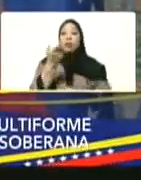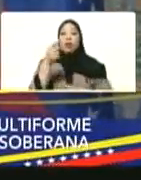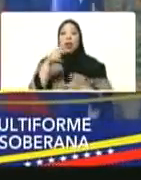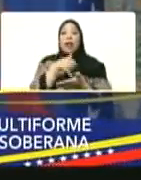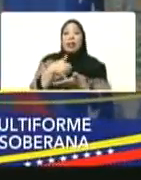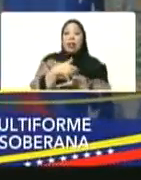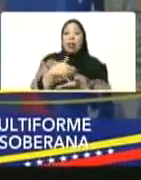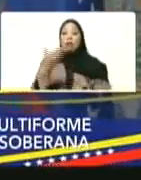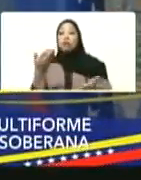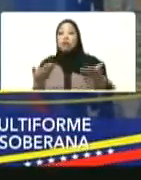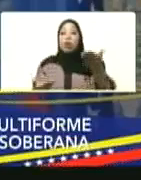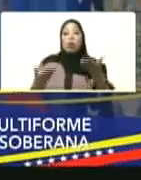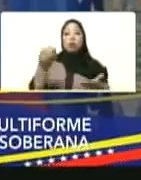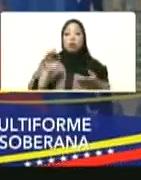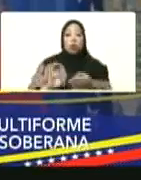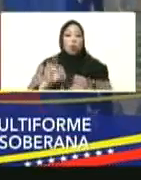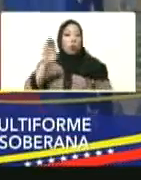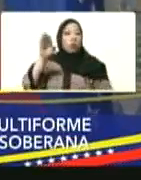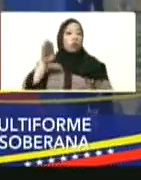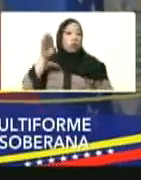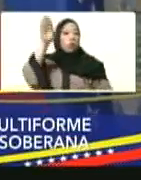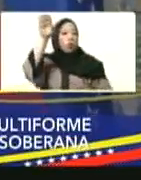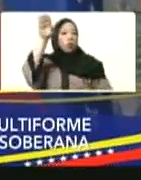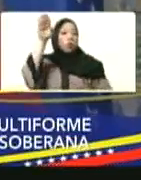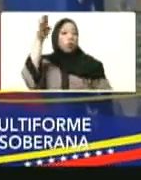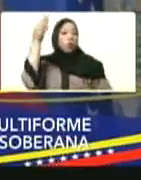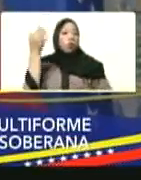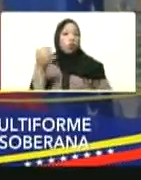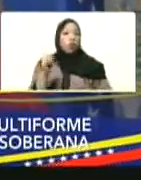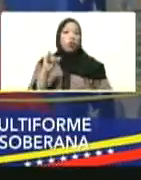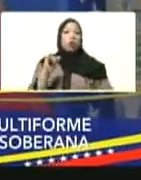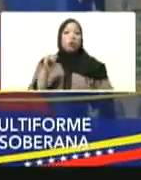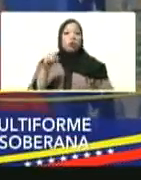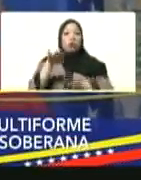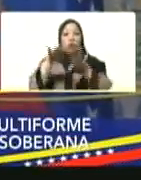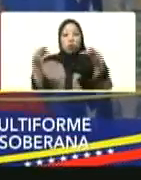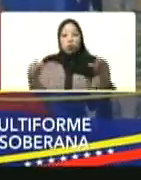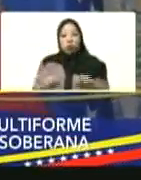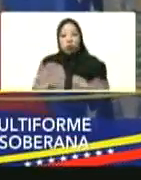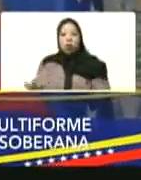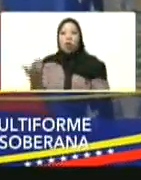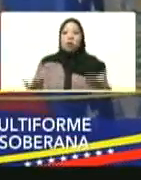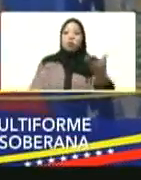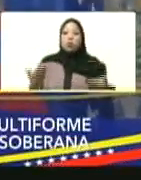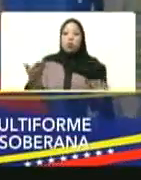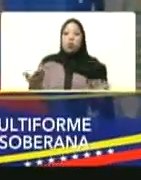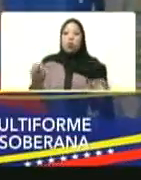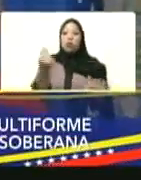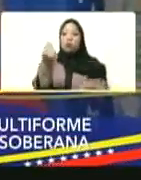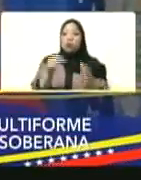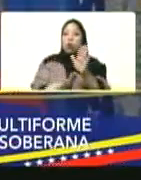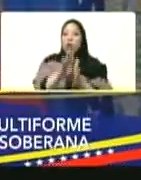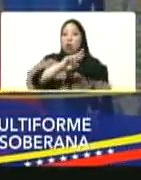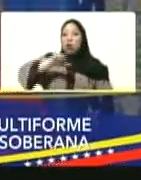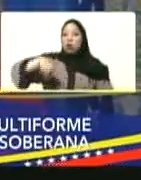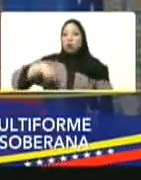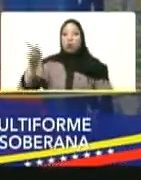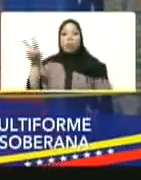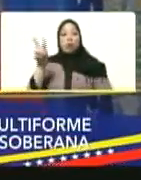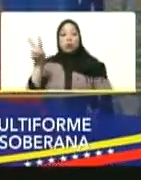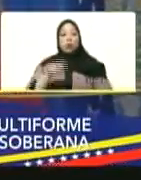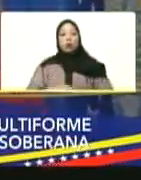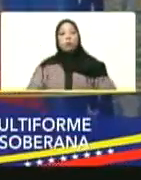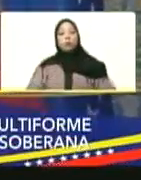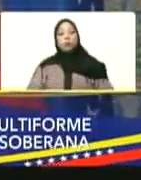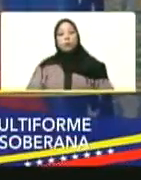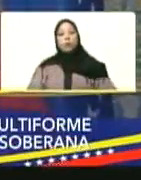stabilité, une croissance et une stabilité plus soutenable dans le pays. Vamos hacia la construcción de una